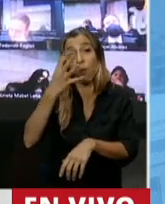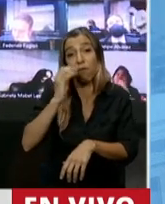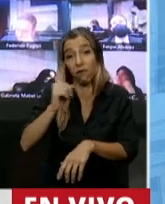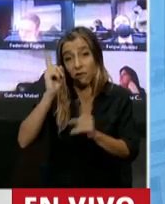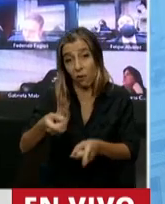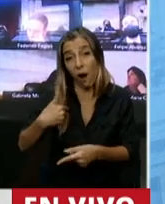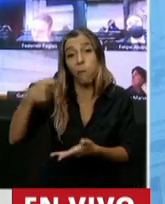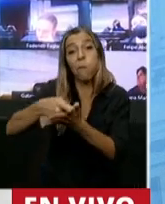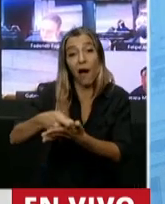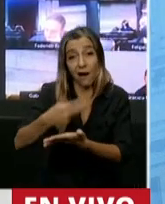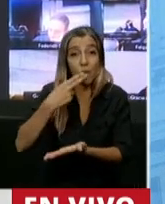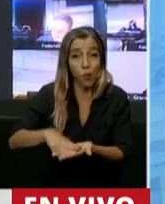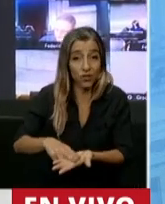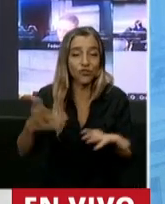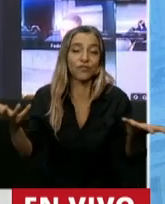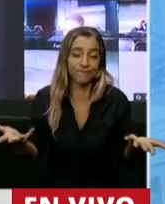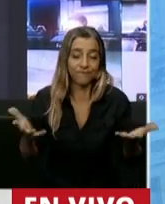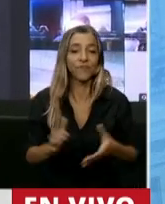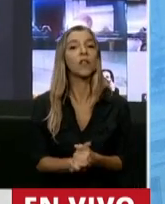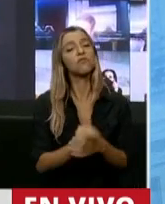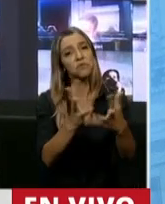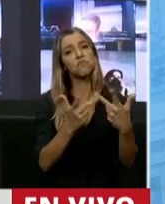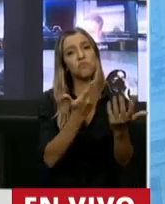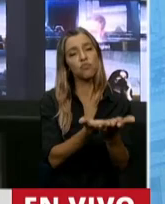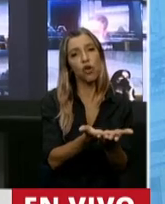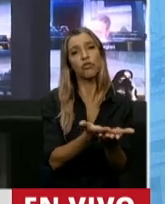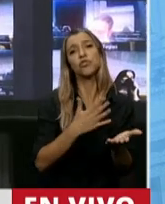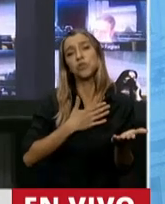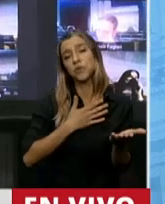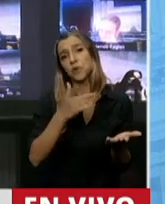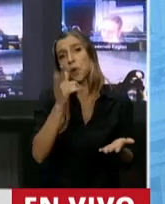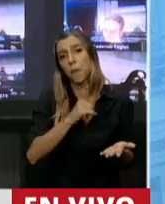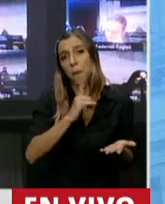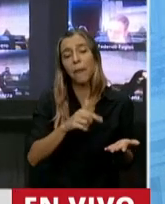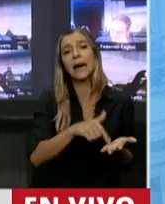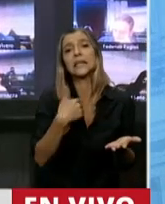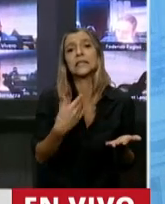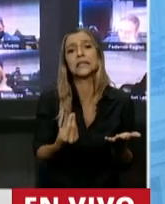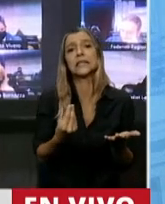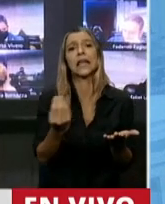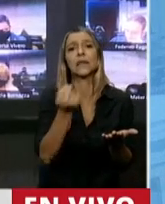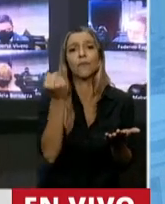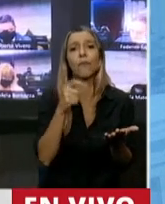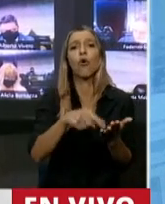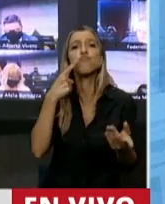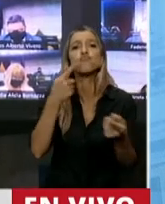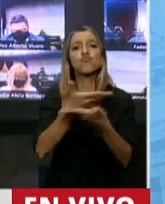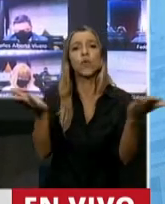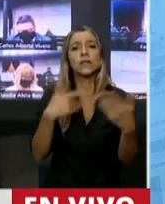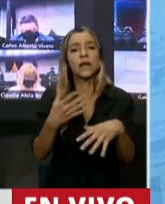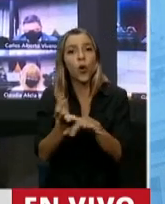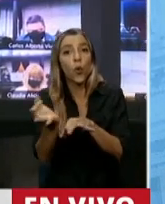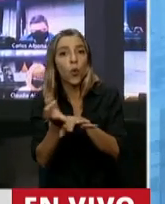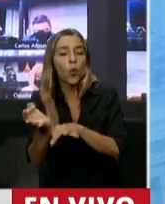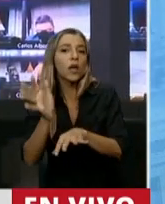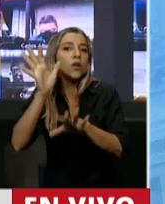que básicamente el fondo de la cuestión es entender a la educación como una inversión y no como un gasto,